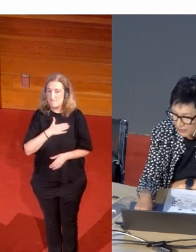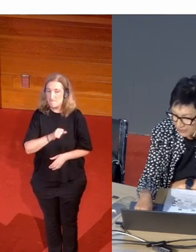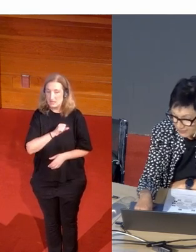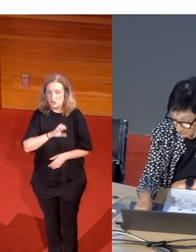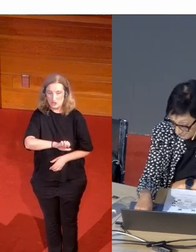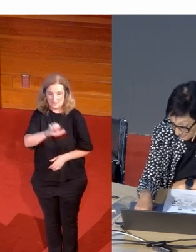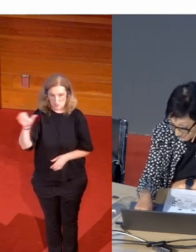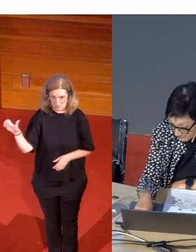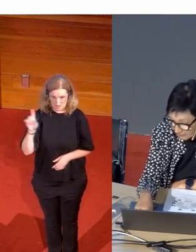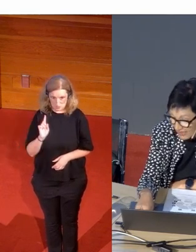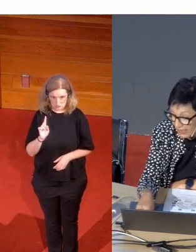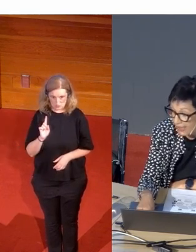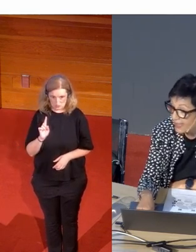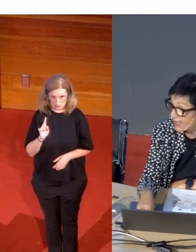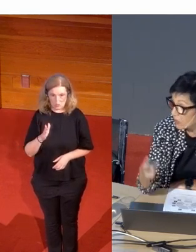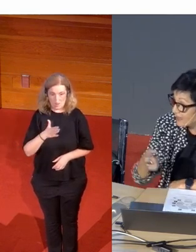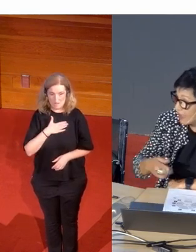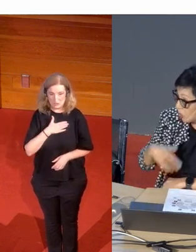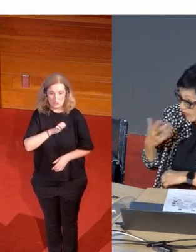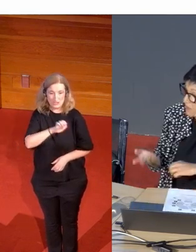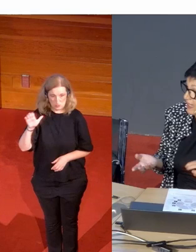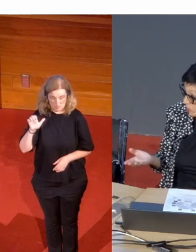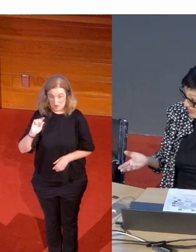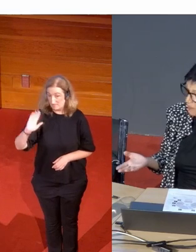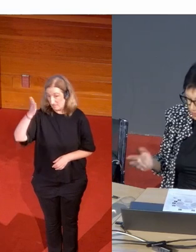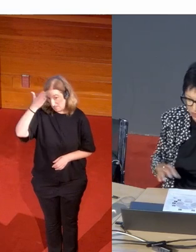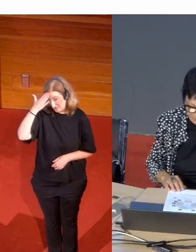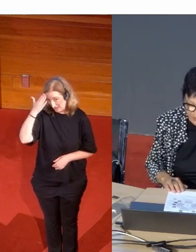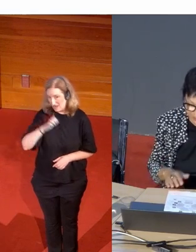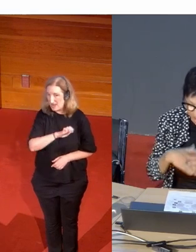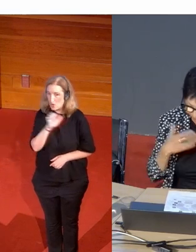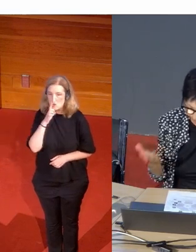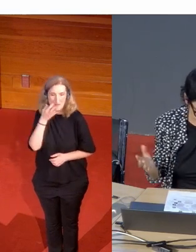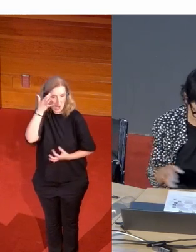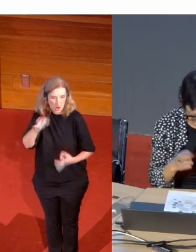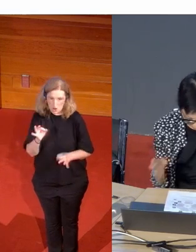por Europa en el que se encuentran los principales euroescort